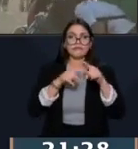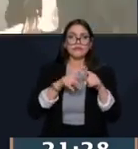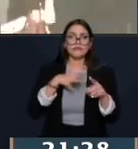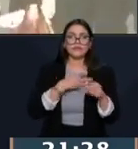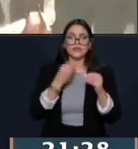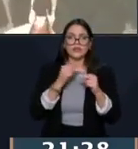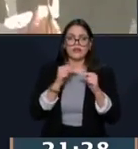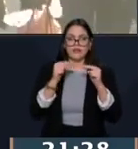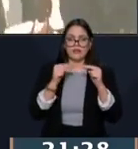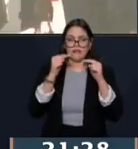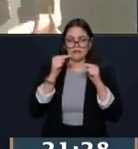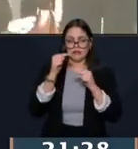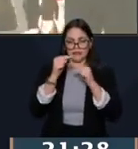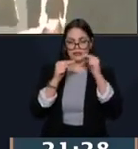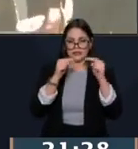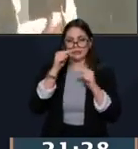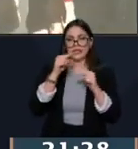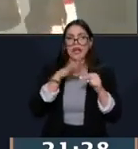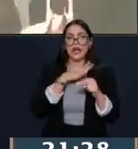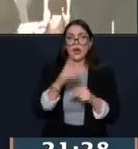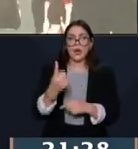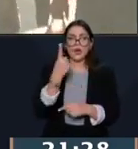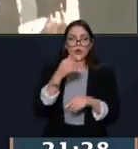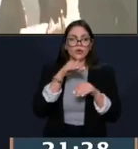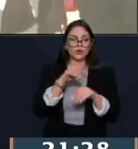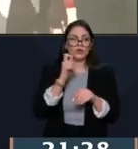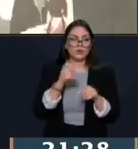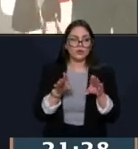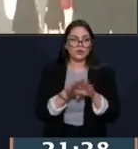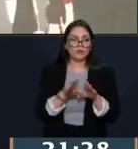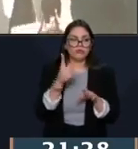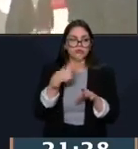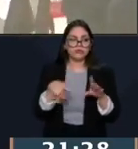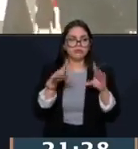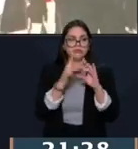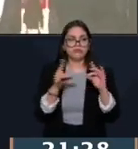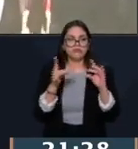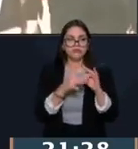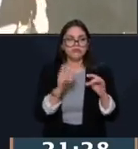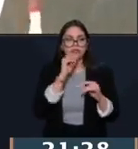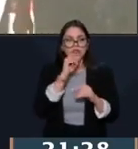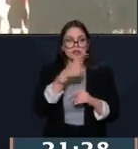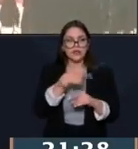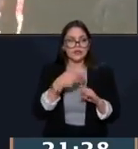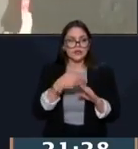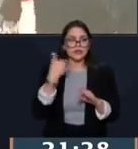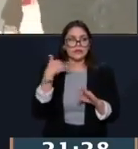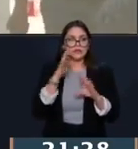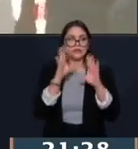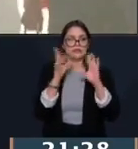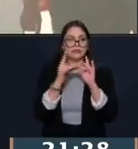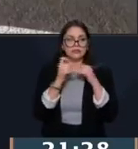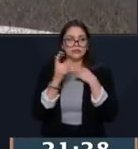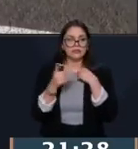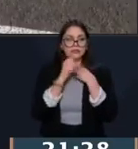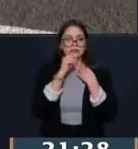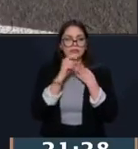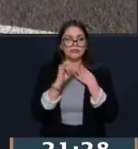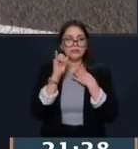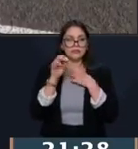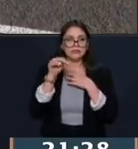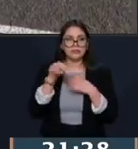¿no? claro. Una tiene que ver con la propia situación que ya ustedes relataban del Instituto Nacional de